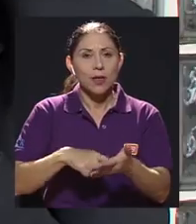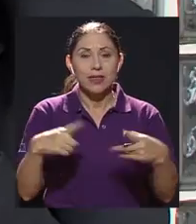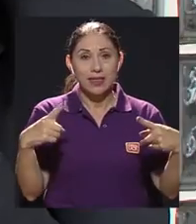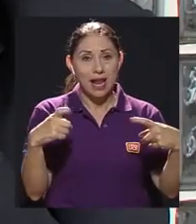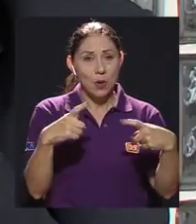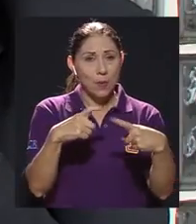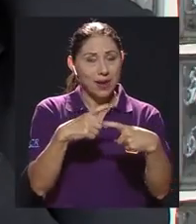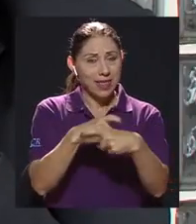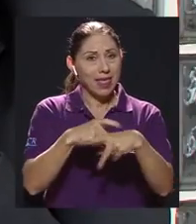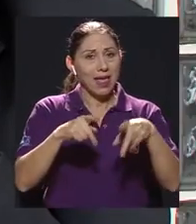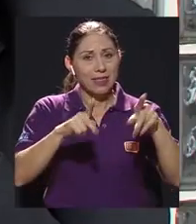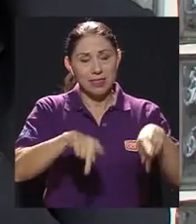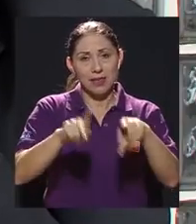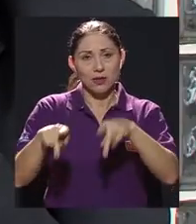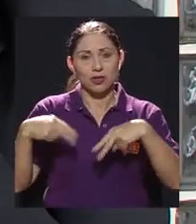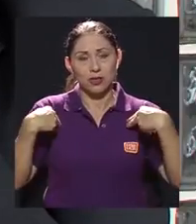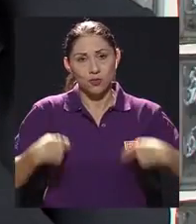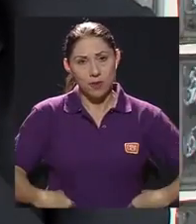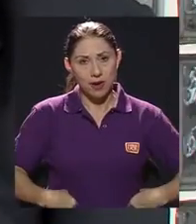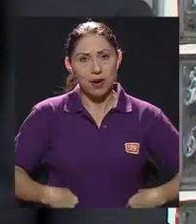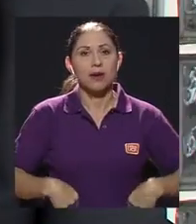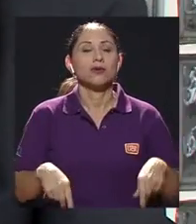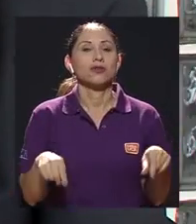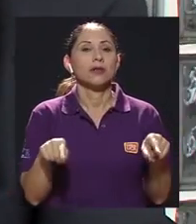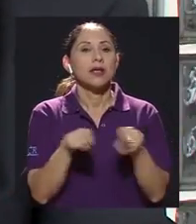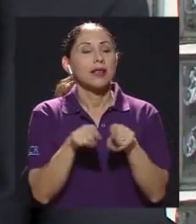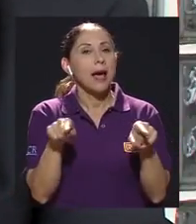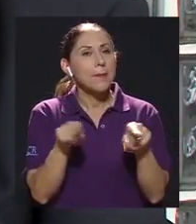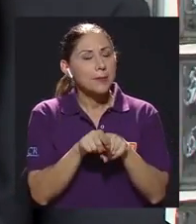de los seres humanos supone también